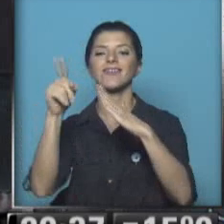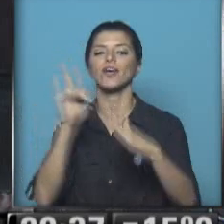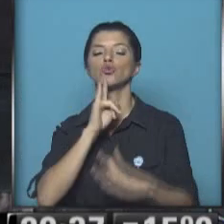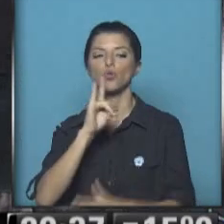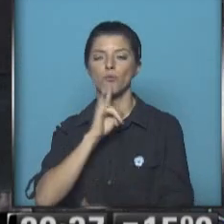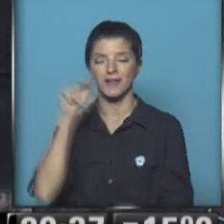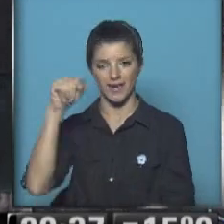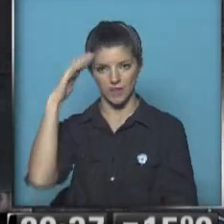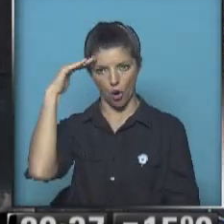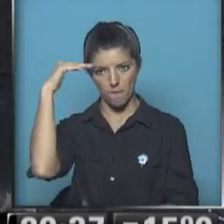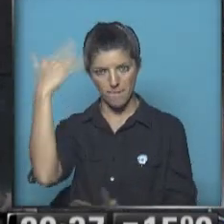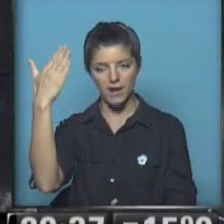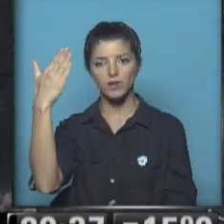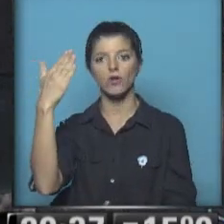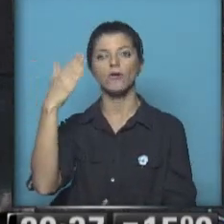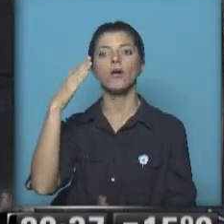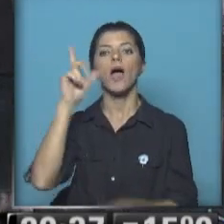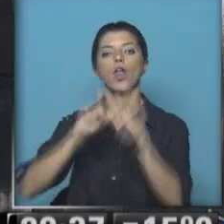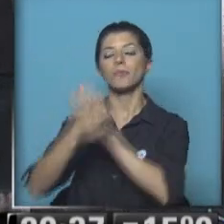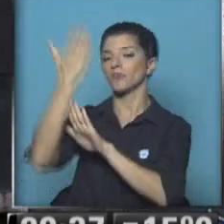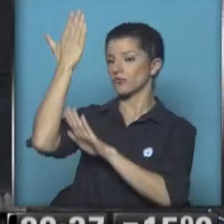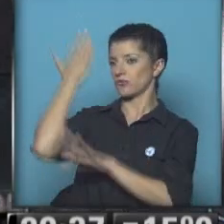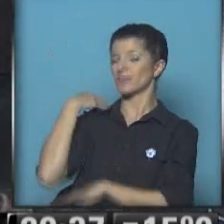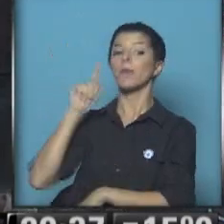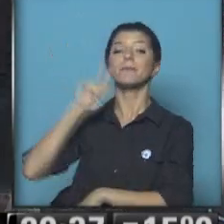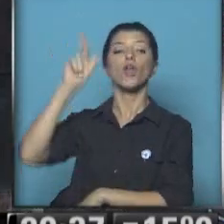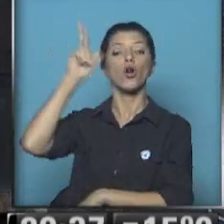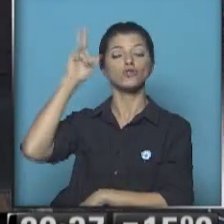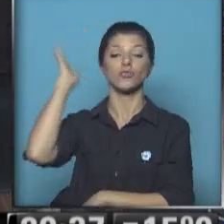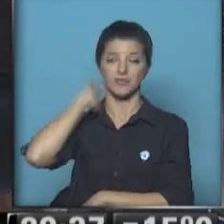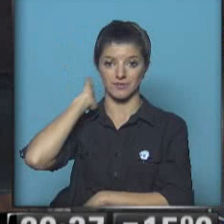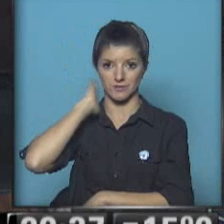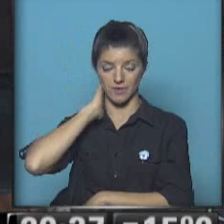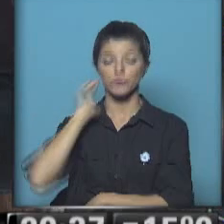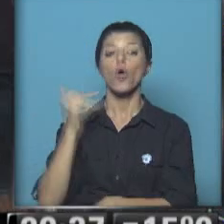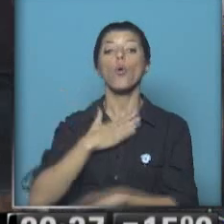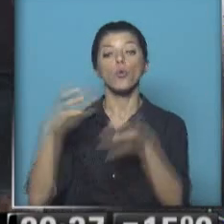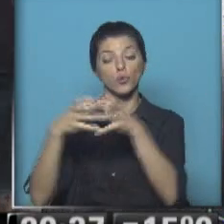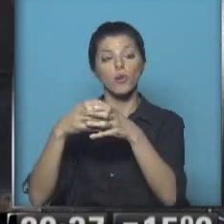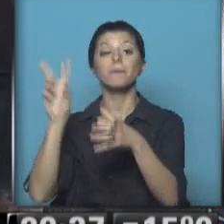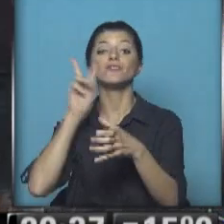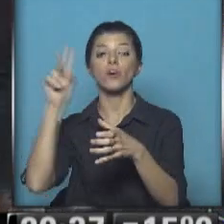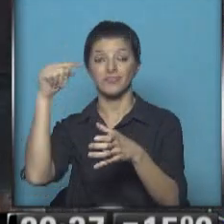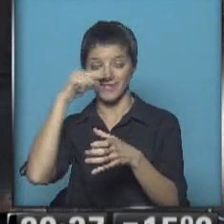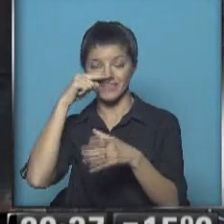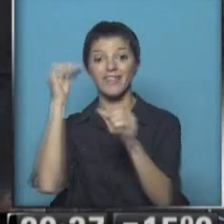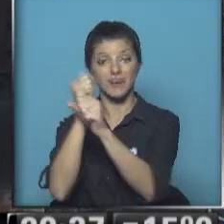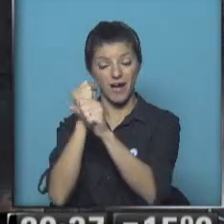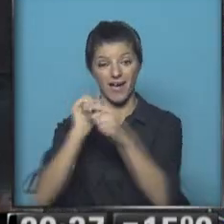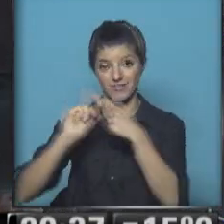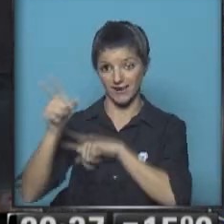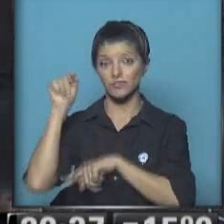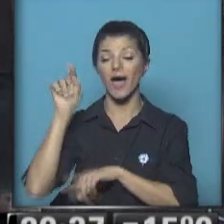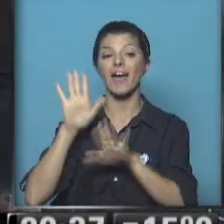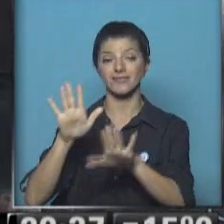rindió homenaje a los congresistas de 1816. Hay un equipo de Visión 7 trabajando en la provincia de Tucumán, enviados especiales.